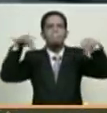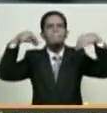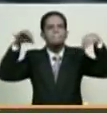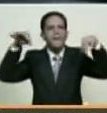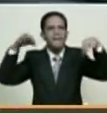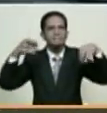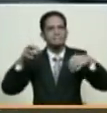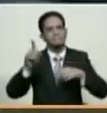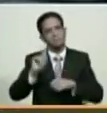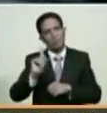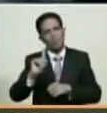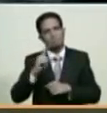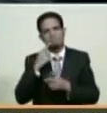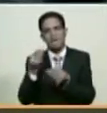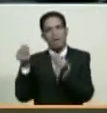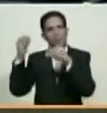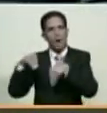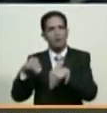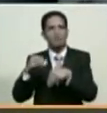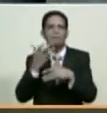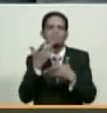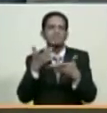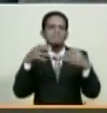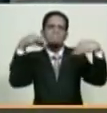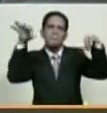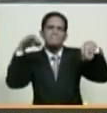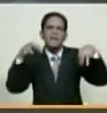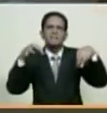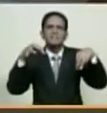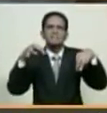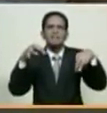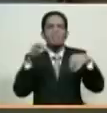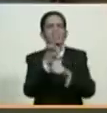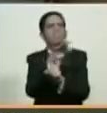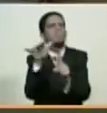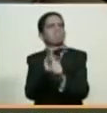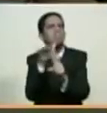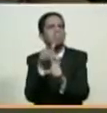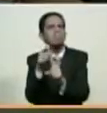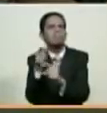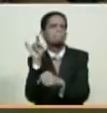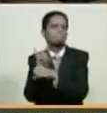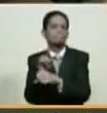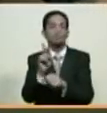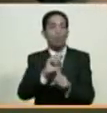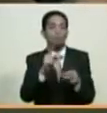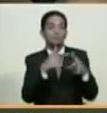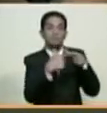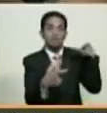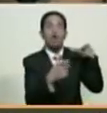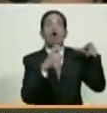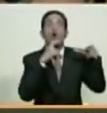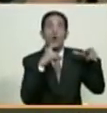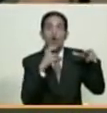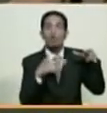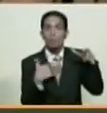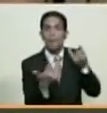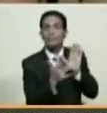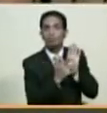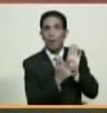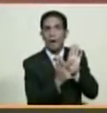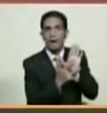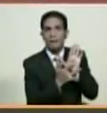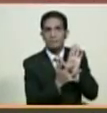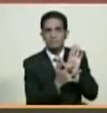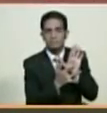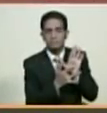convención, que puede ser manipulado a través de operaciones financieras, ¿no? El oro es oro, el oro es algo tangible. Este plan